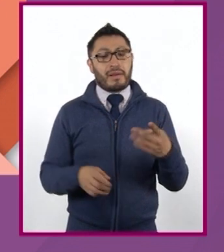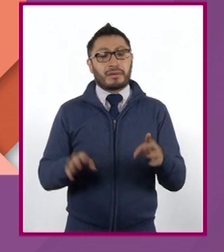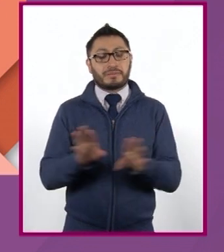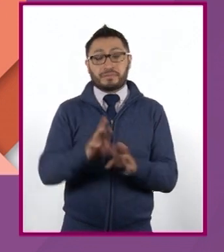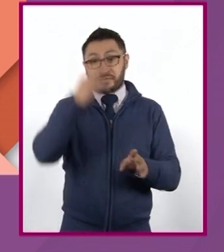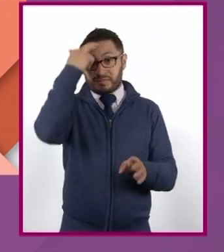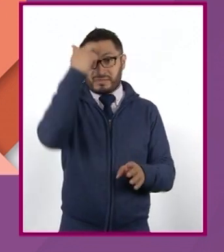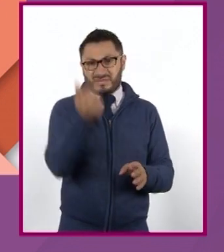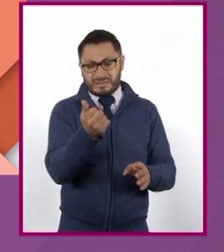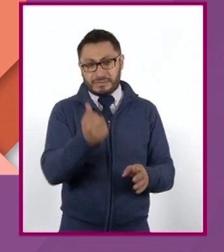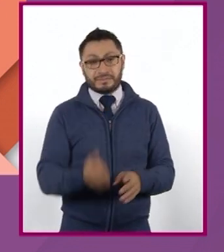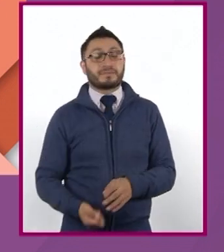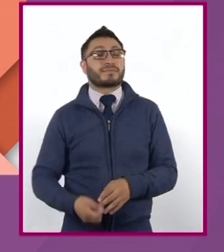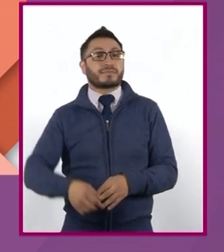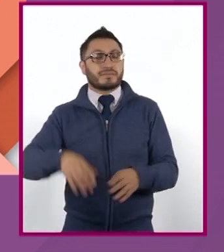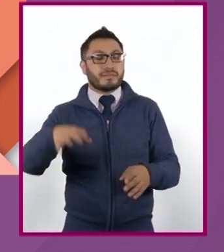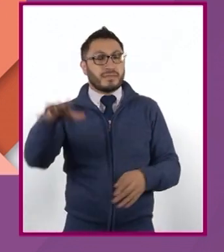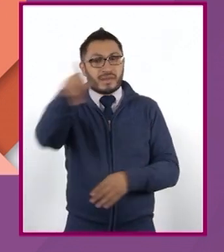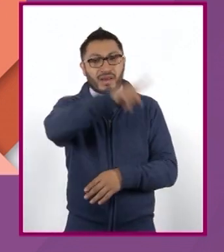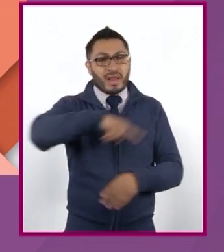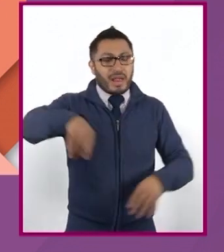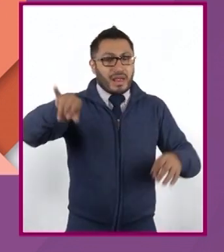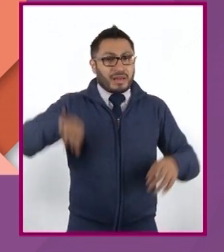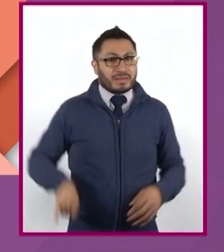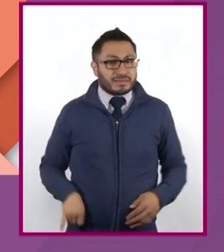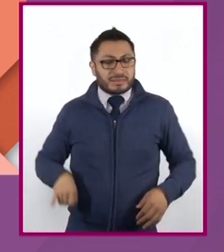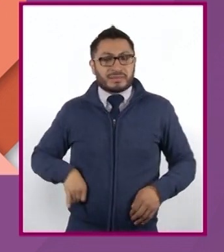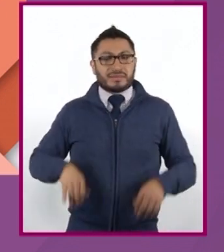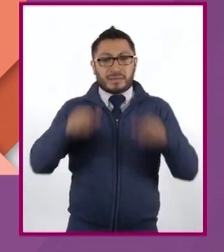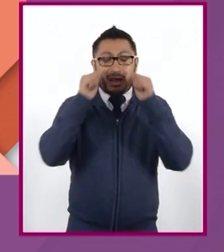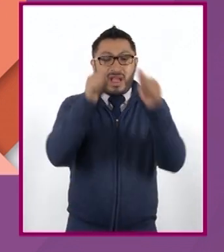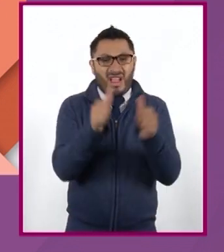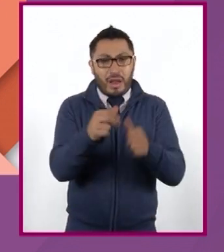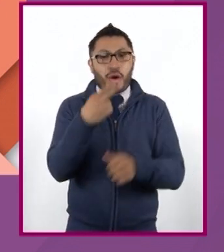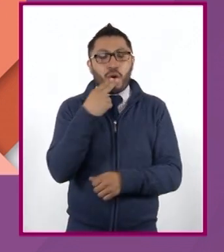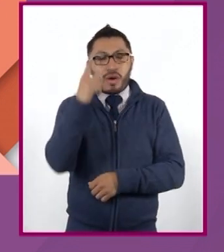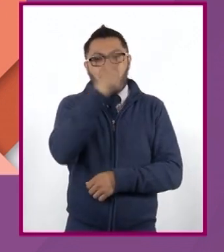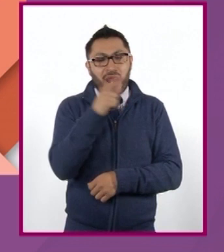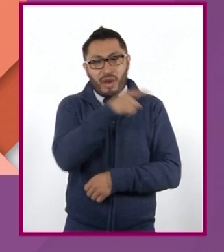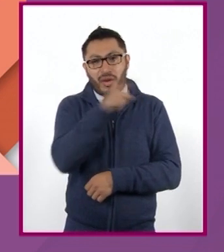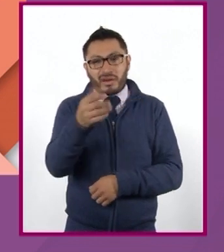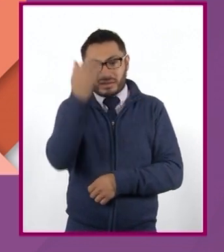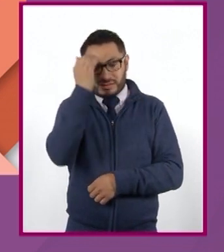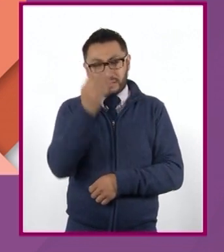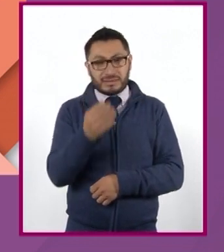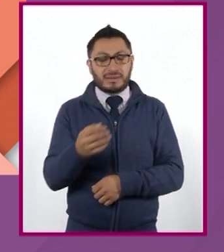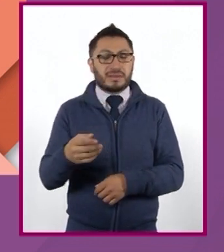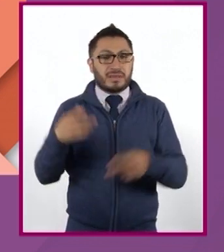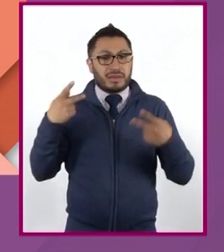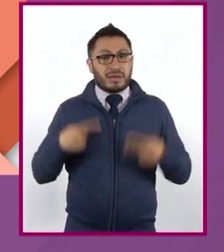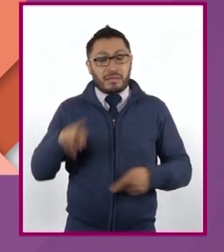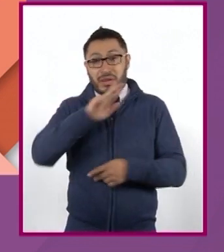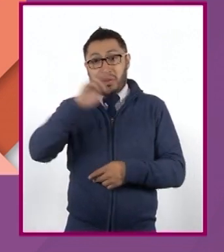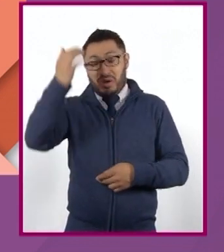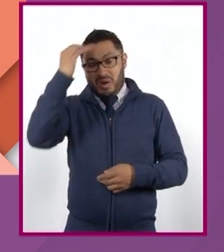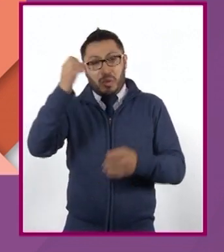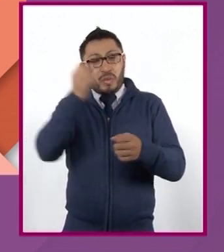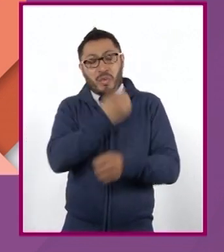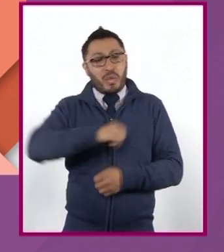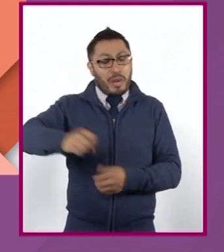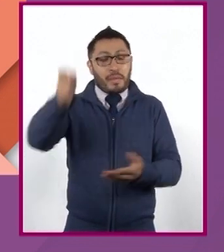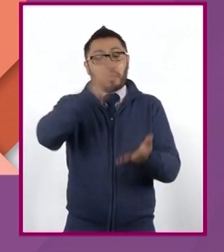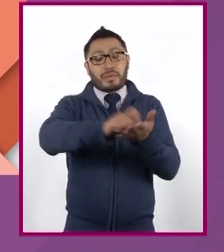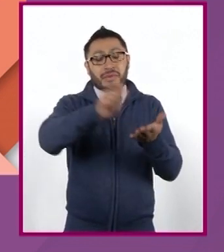interés de la audiencia, hacer uso de un lenguaje cercano al público, citar autores reconocidos para